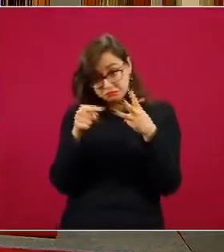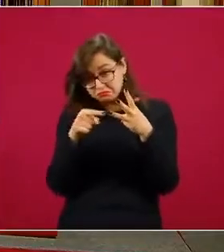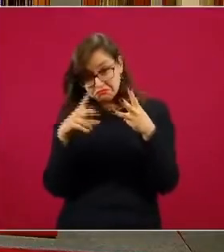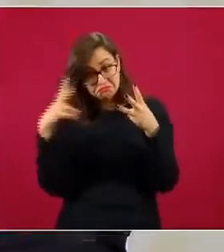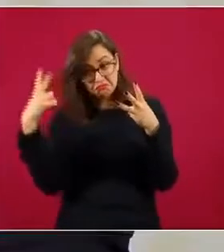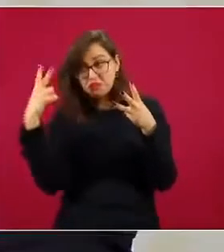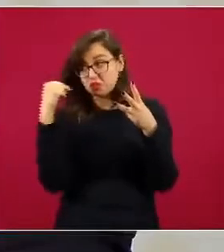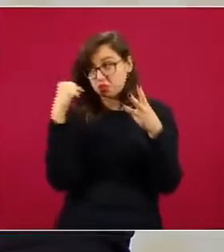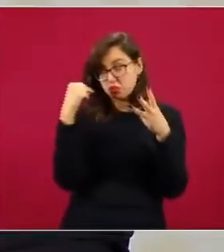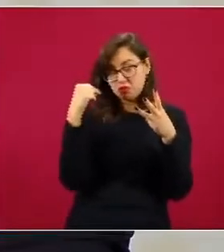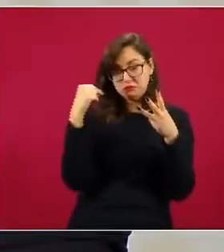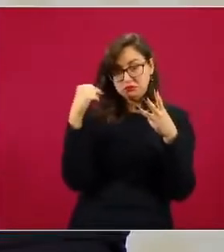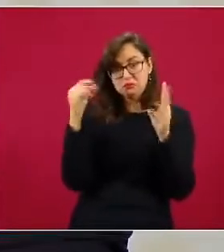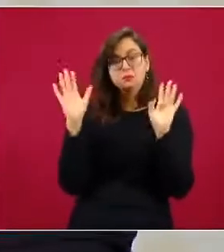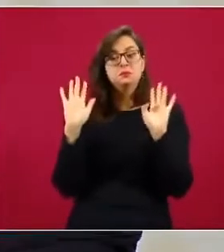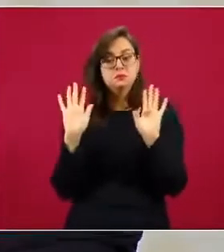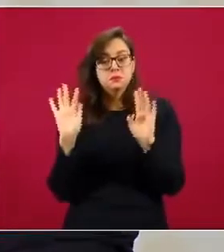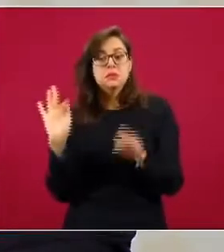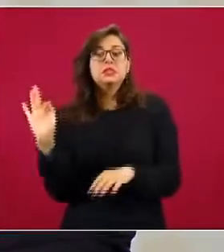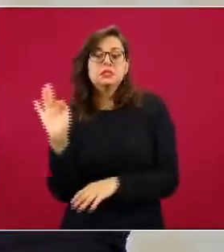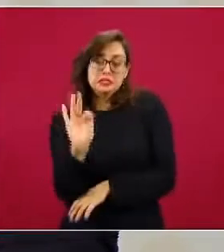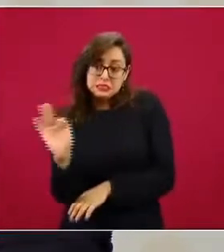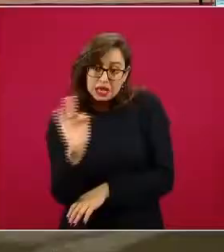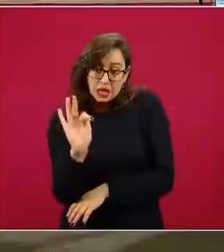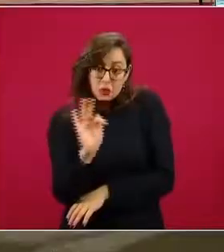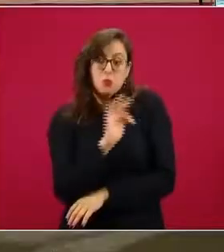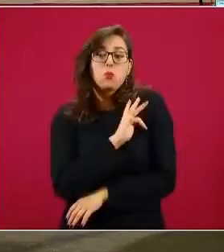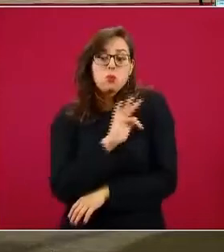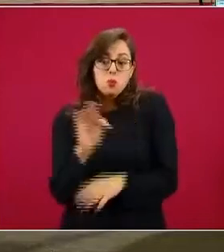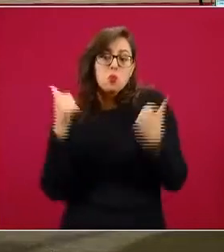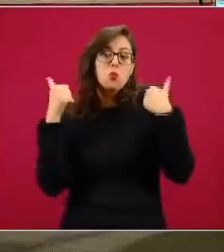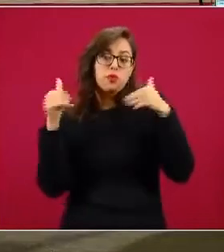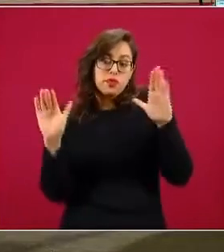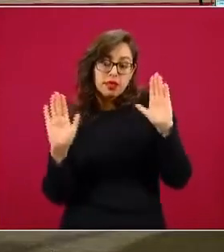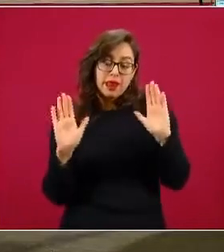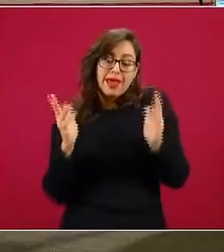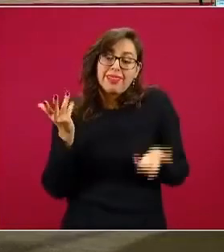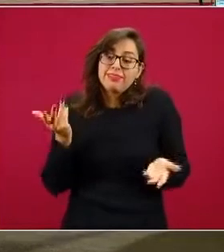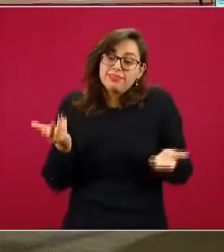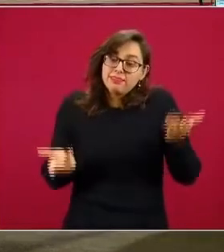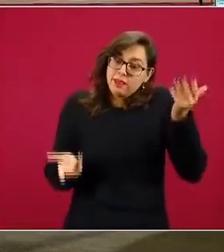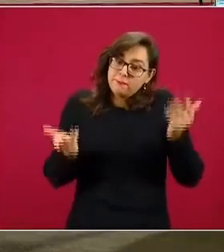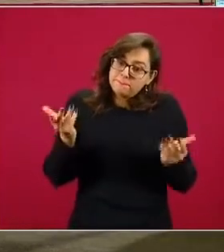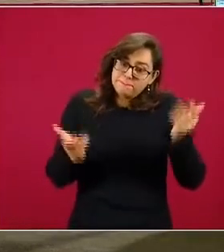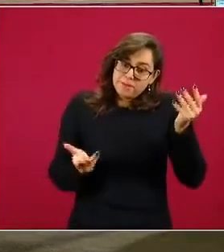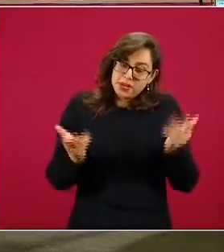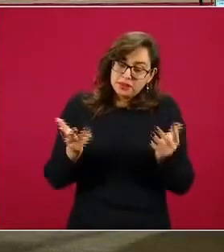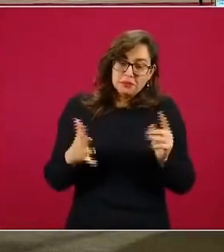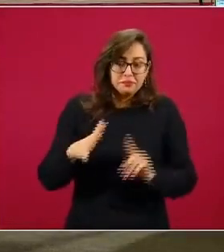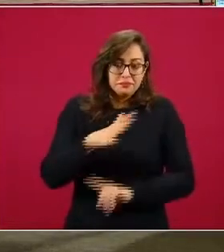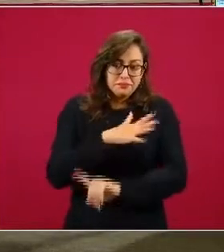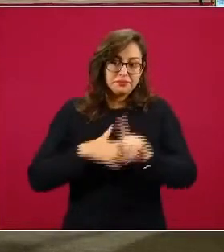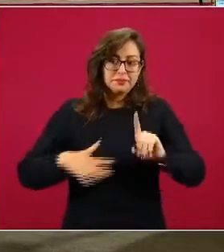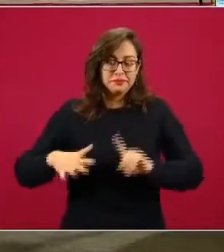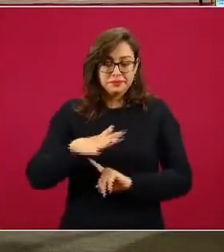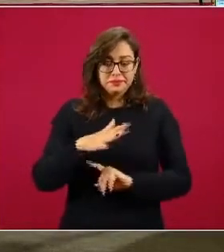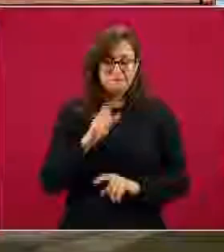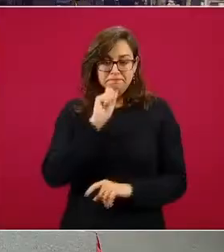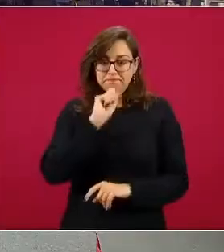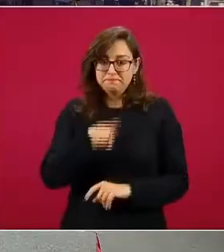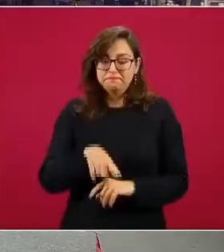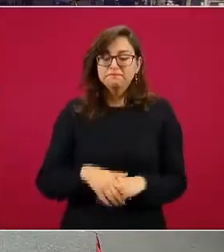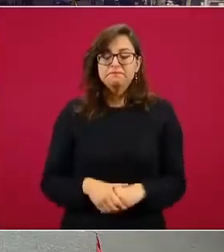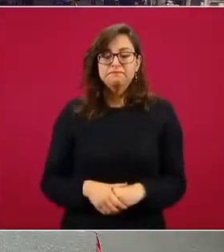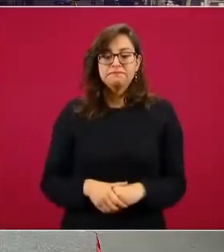La respuesta es sí, se puede dar, pero depende de que se cumplan estas características. Las cosas no han cambiado. Muchas gracias.